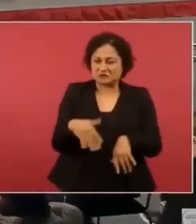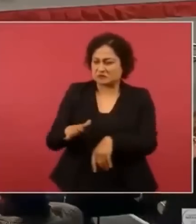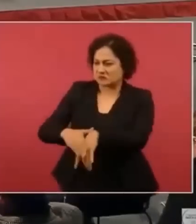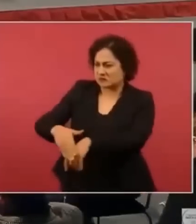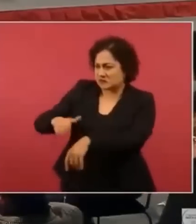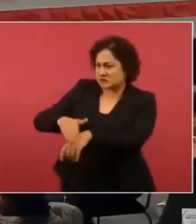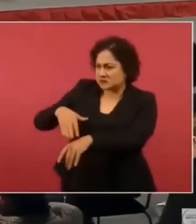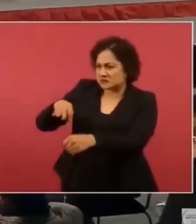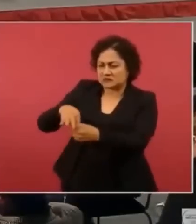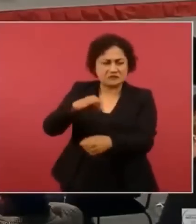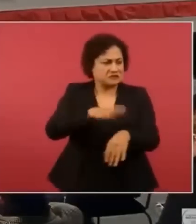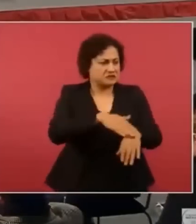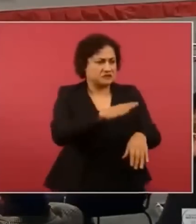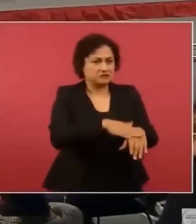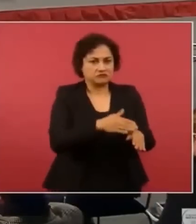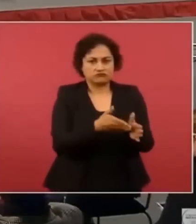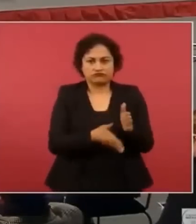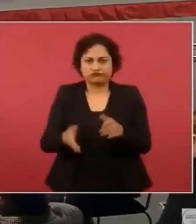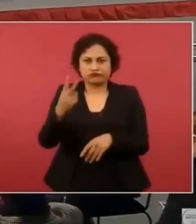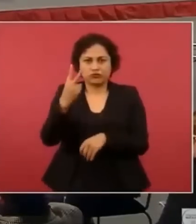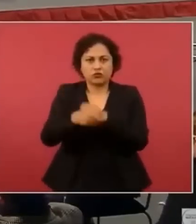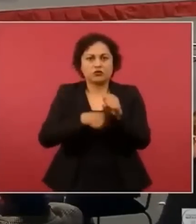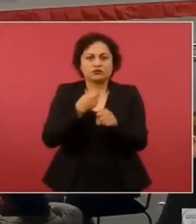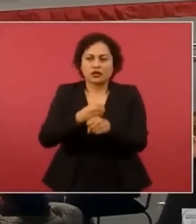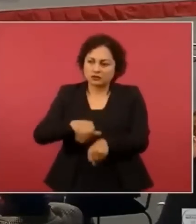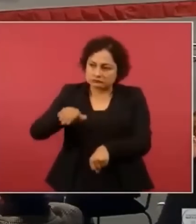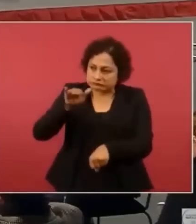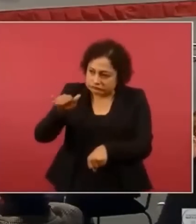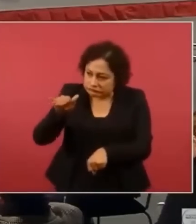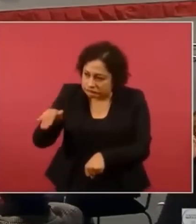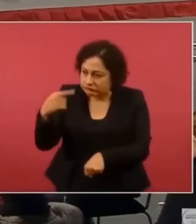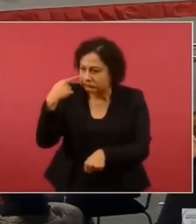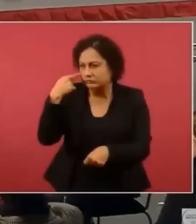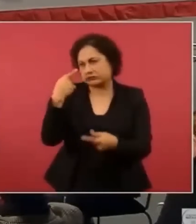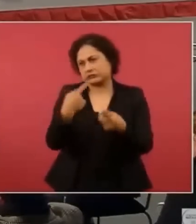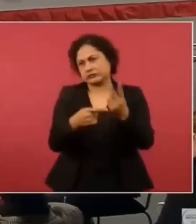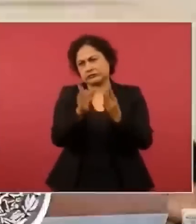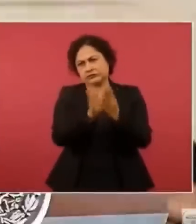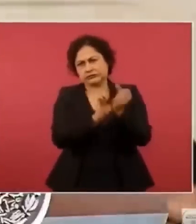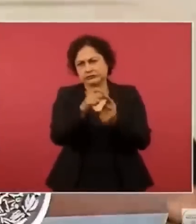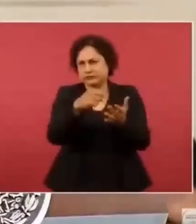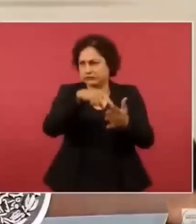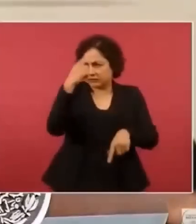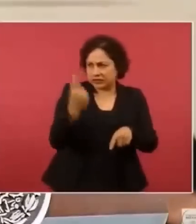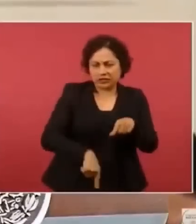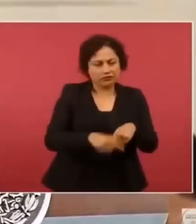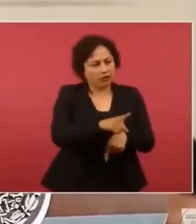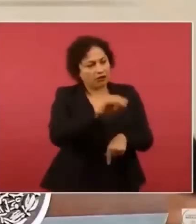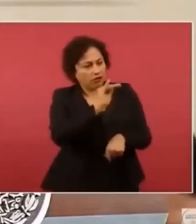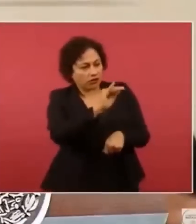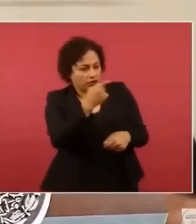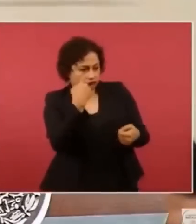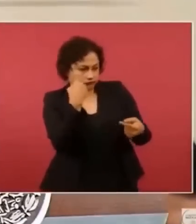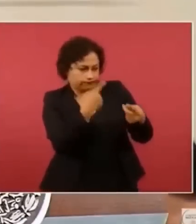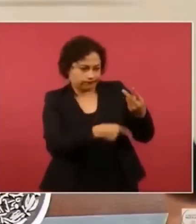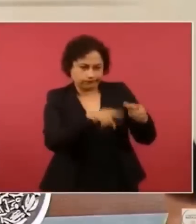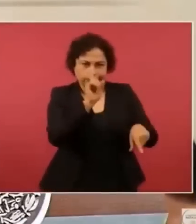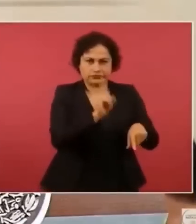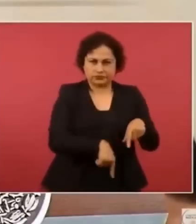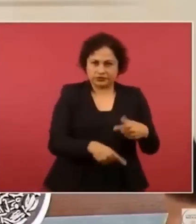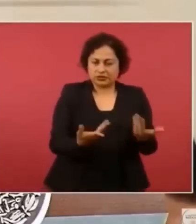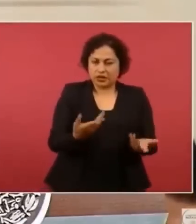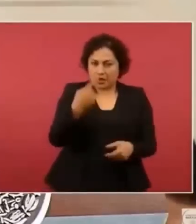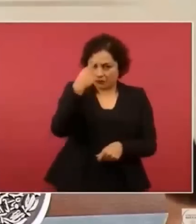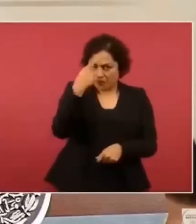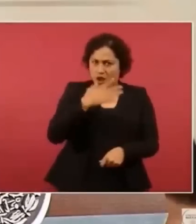de 2 años insistiendo en que ya había que quitar eso, sobre todo para ajustar